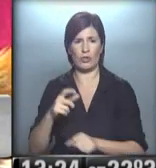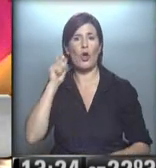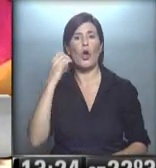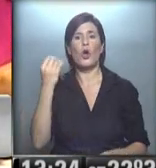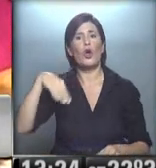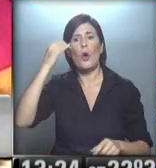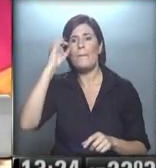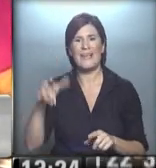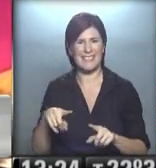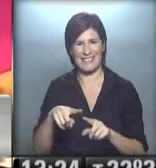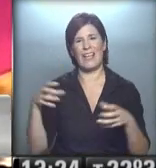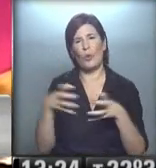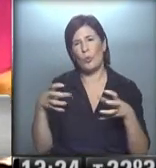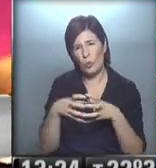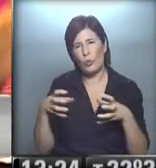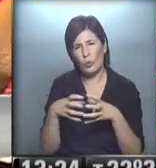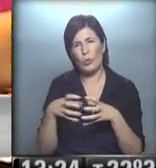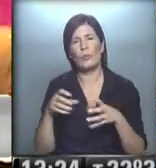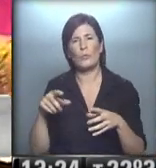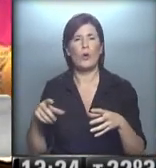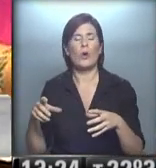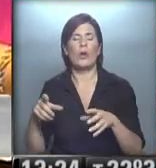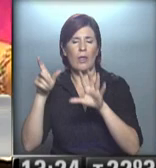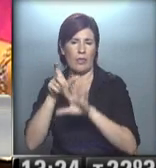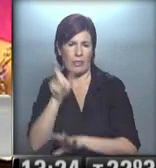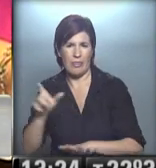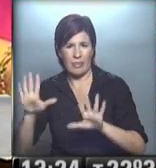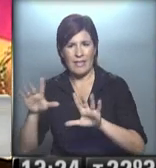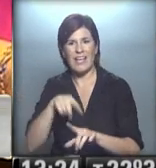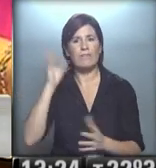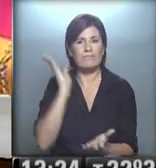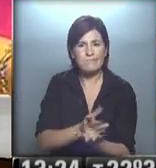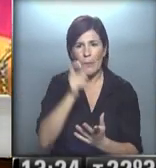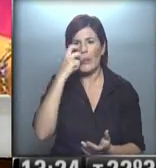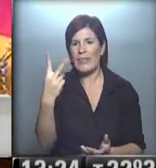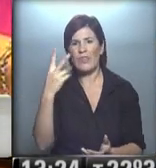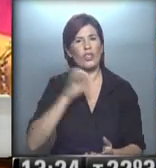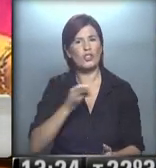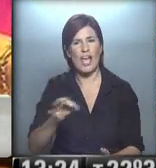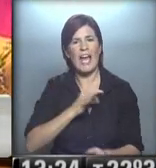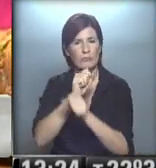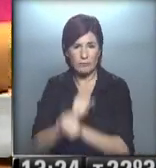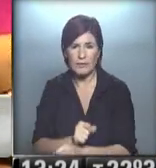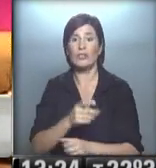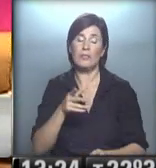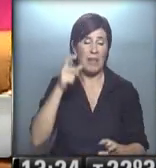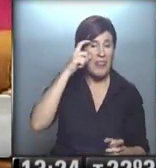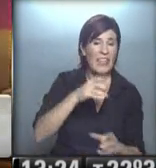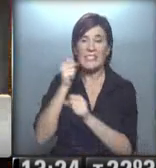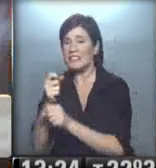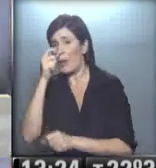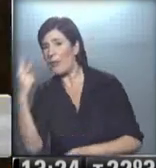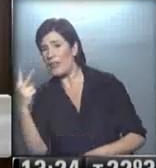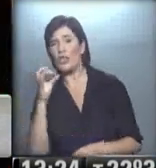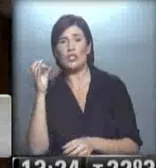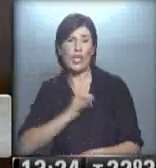Gómez, de la filiación Obrante en Autos, a la pena de 22 años de prisión. Con penas entre los 10 y los 22 años de prisión,